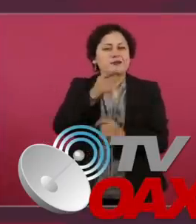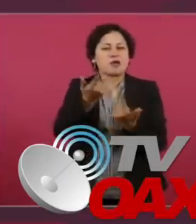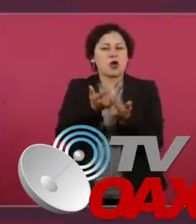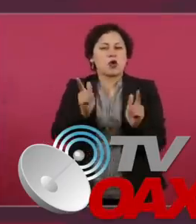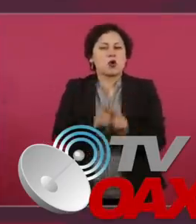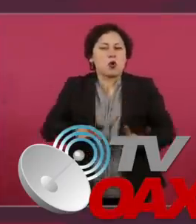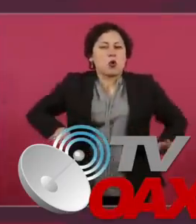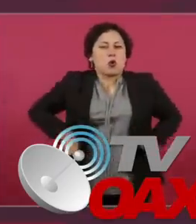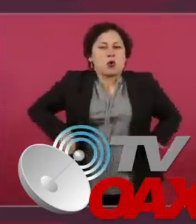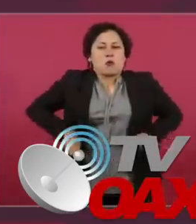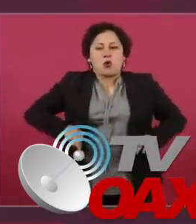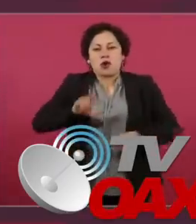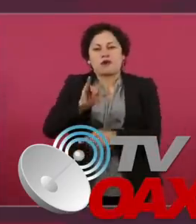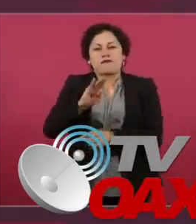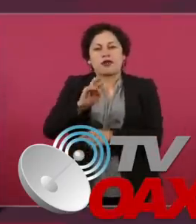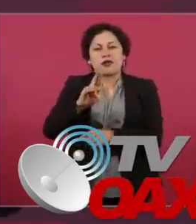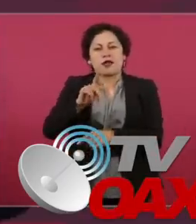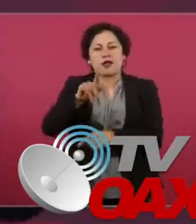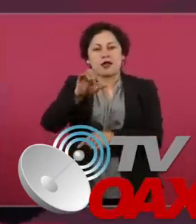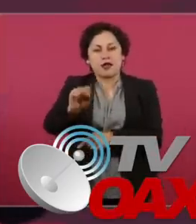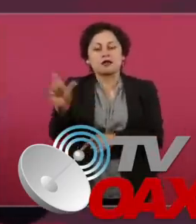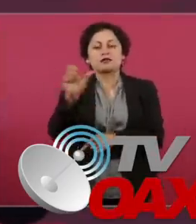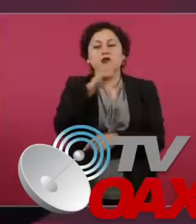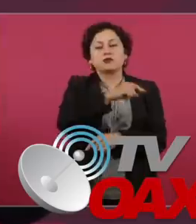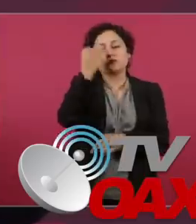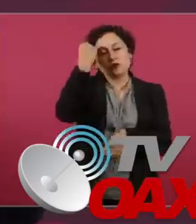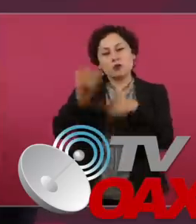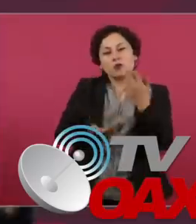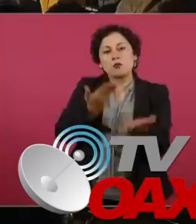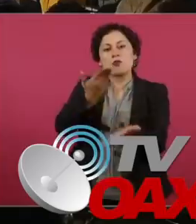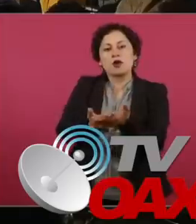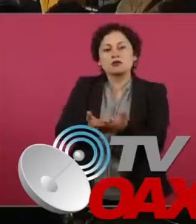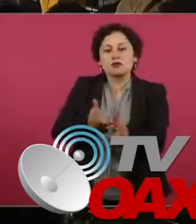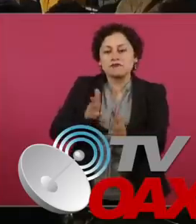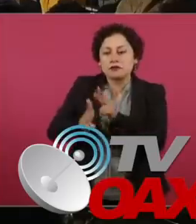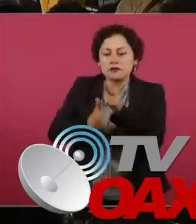a construir el ferrocarril para comunicar Estados Unidos con México,